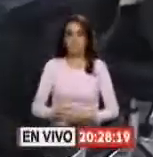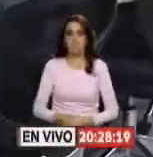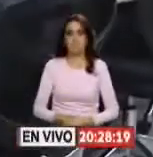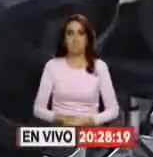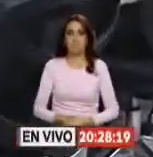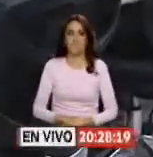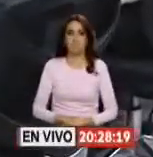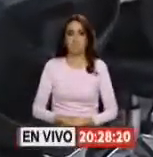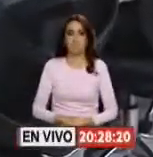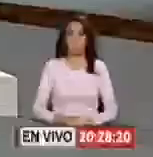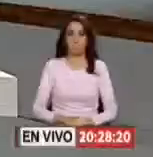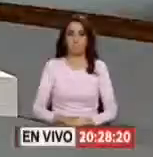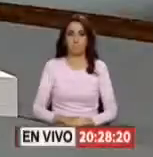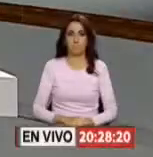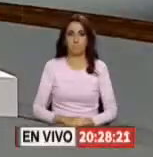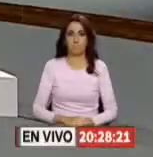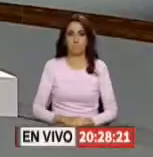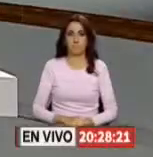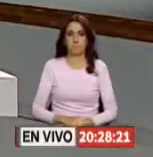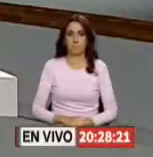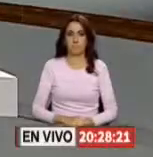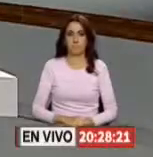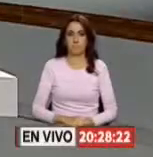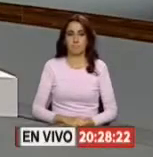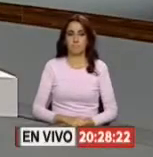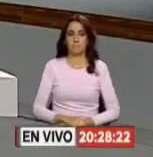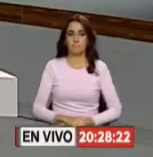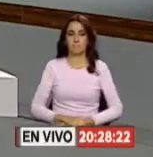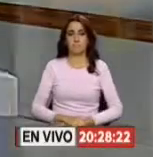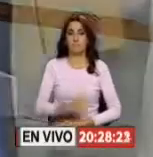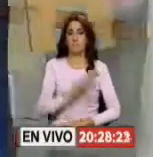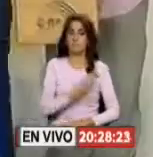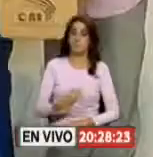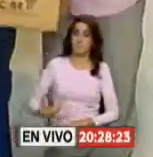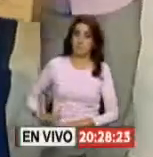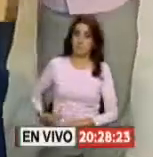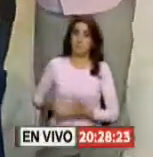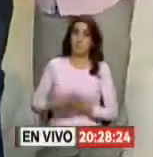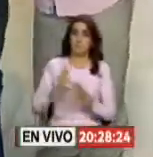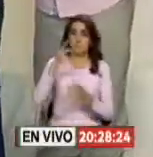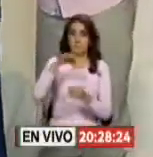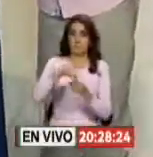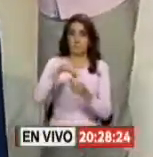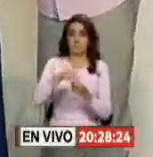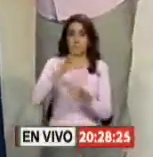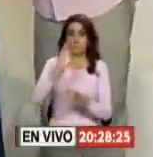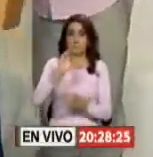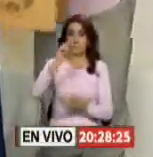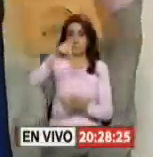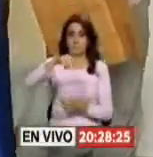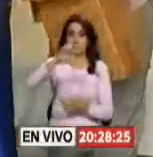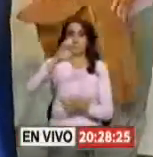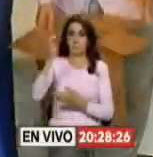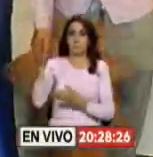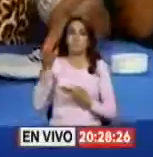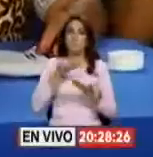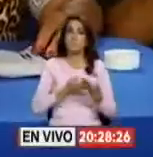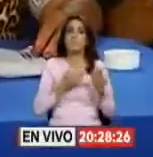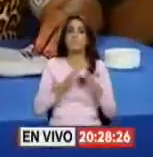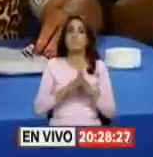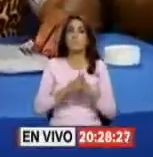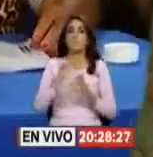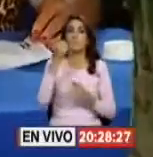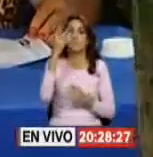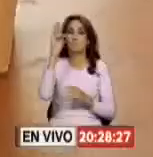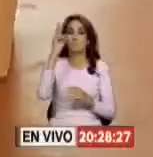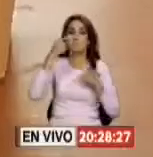Rivadeneira, Telediario. Y la presidenta del Consejo Nacional Electoral, Diana Tamain, dijo que este domingo 17 de marzo se